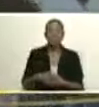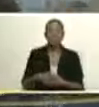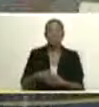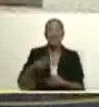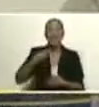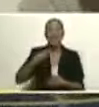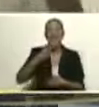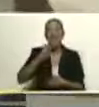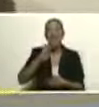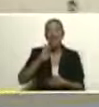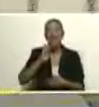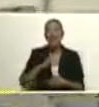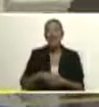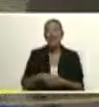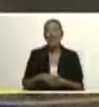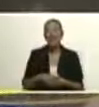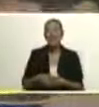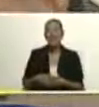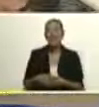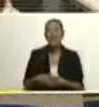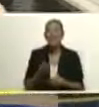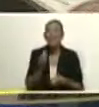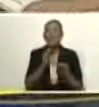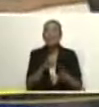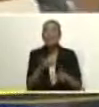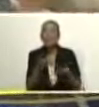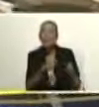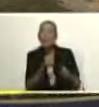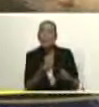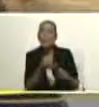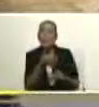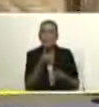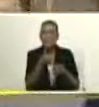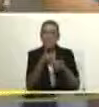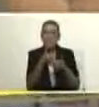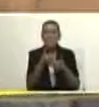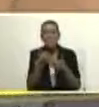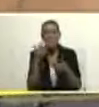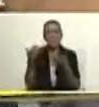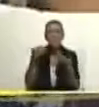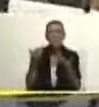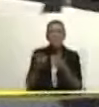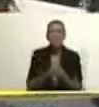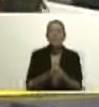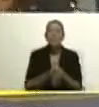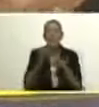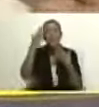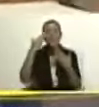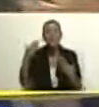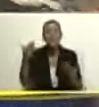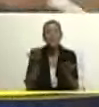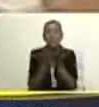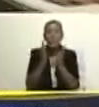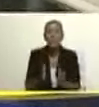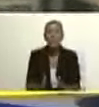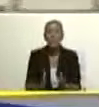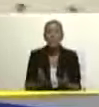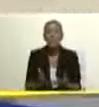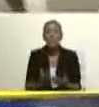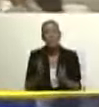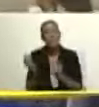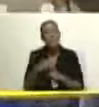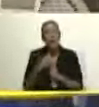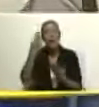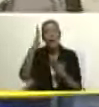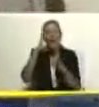es? Hay que darle chocolate. Ajá. ¿Cómo estás tú? ¿Todo fino? ¿Ah? Bueno, mis saludos, muchachos. Seguimos para adelante,